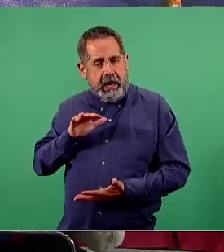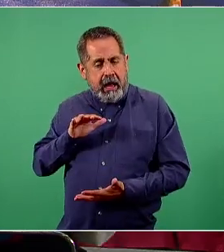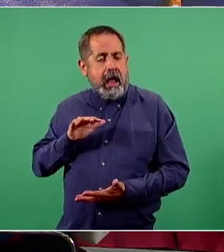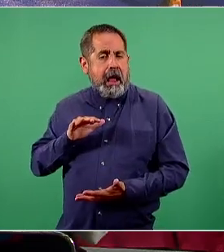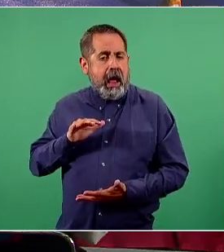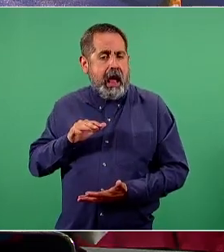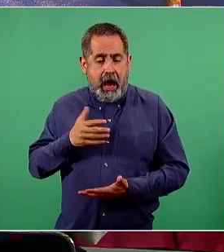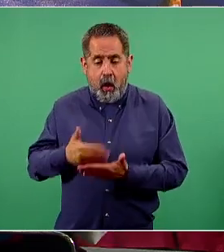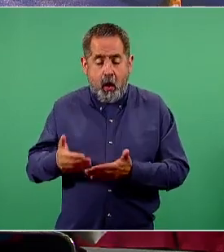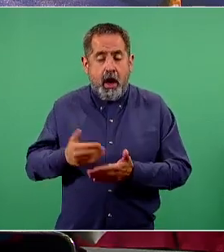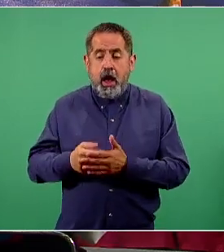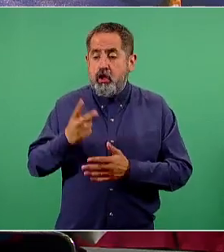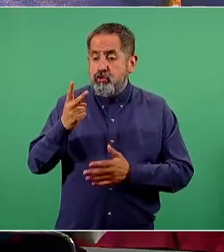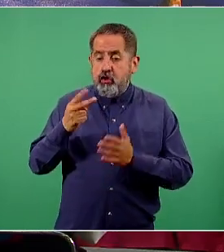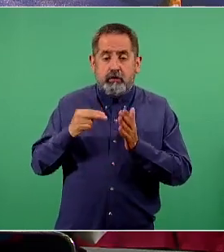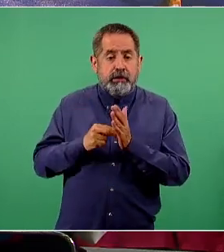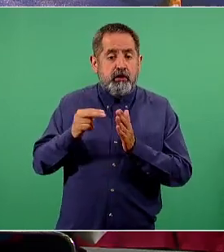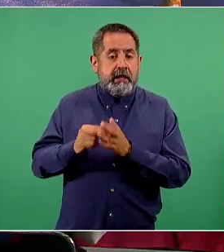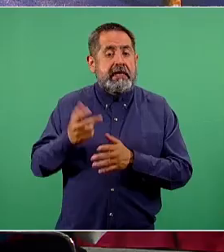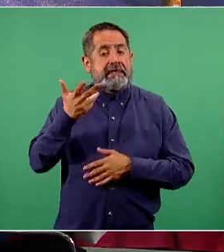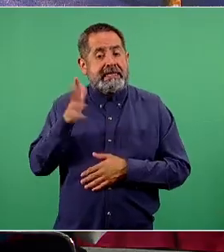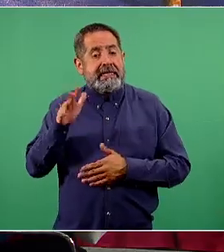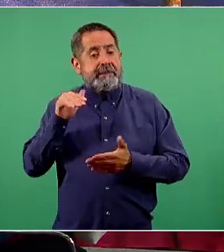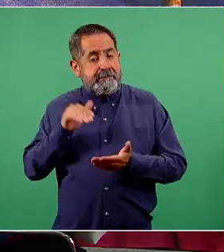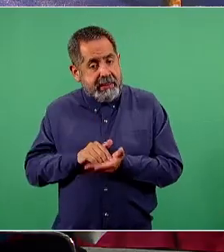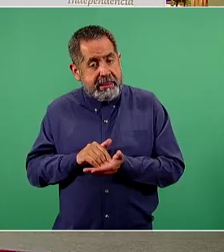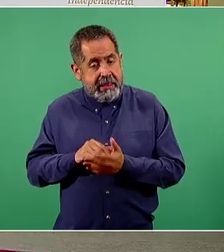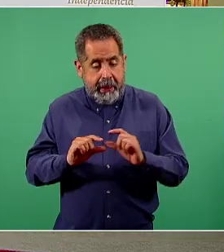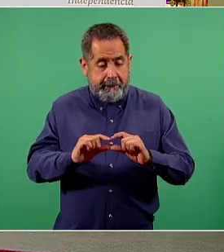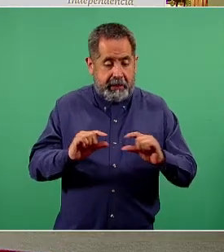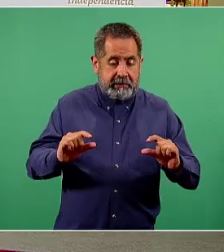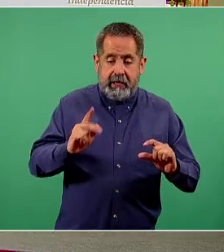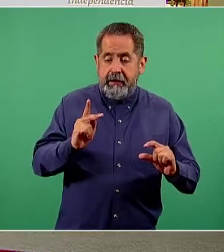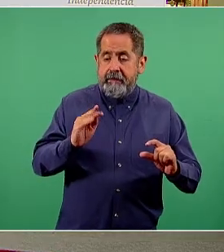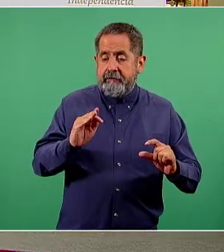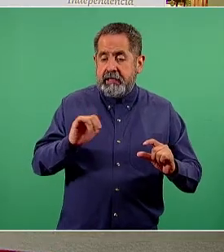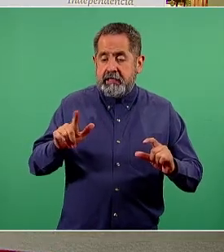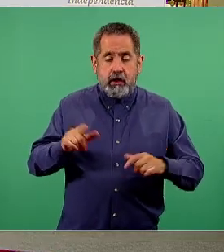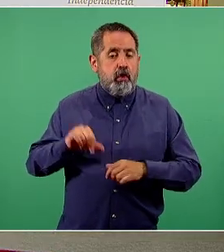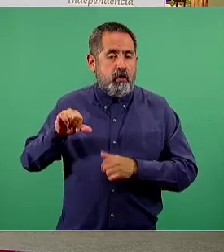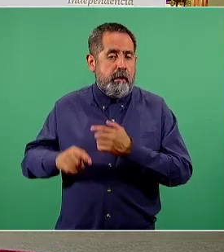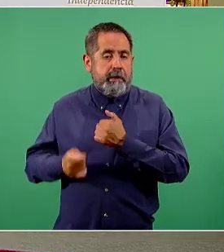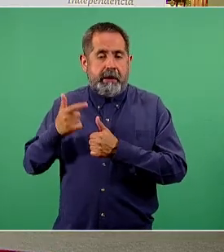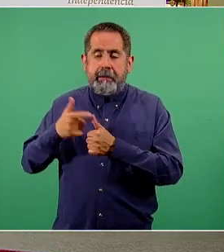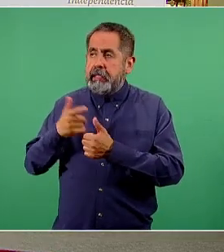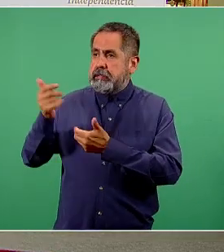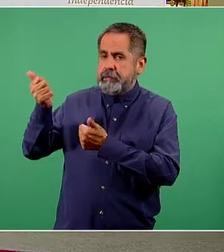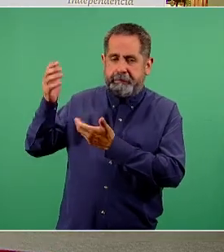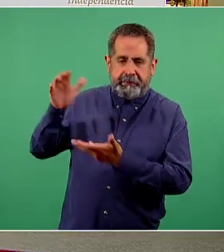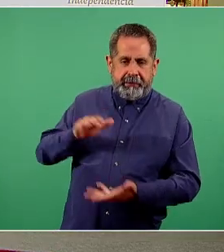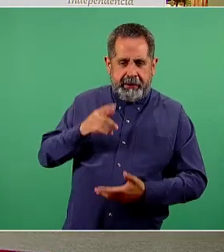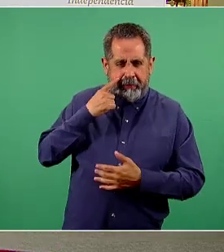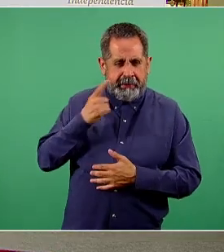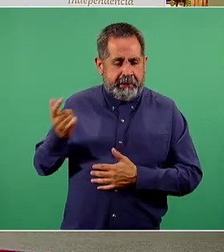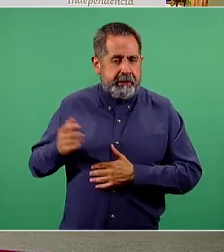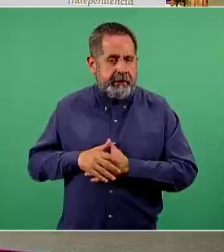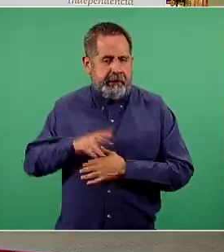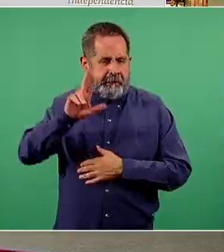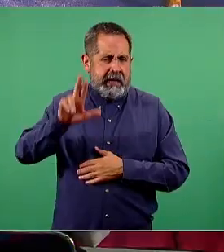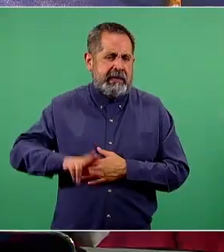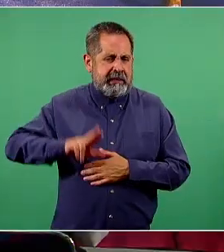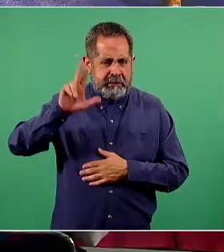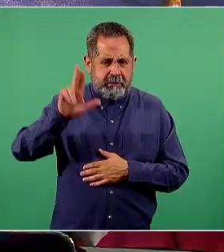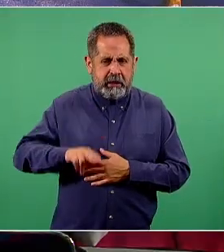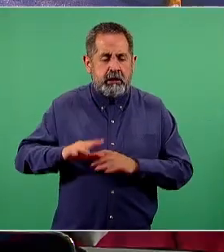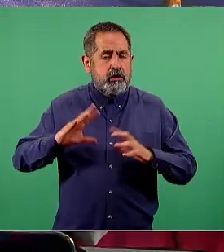recibiendo 2.010.000 dosis de vacuna Pfizer-BioNTech. Hoy fue el primer cargamento, como suele ocurrir los martes,